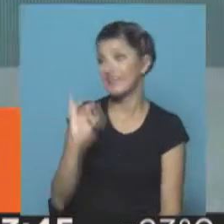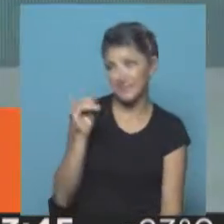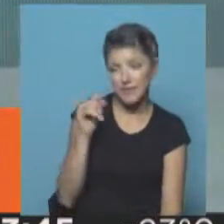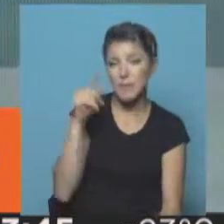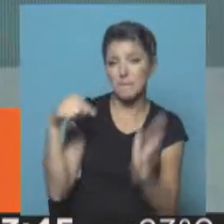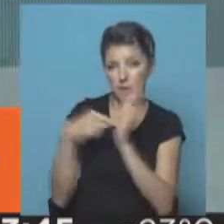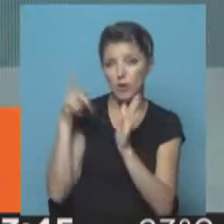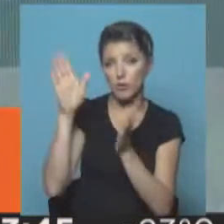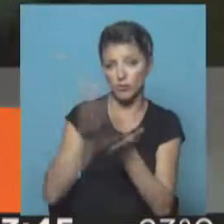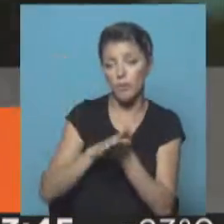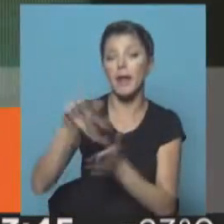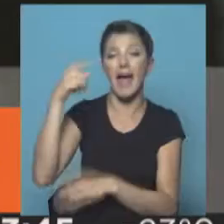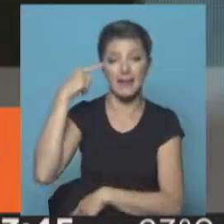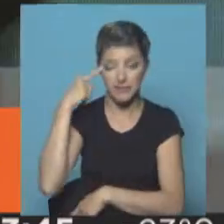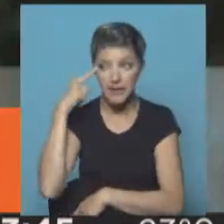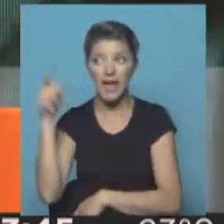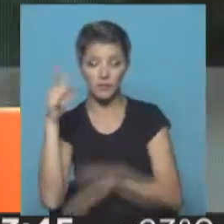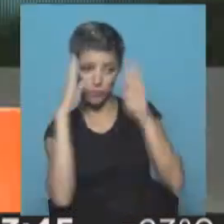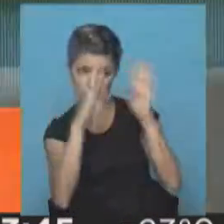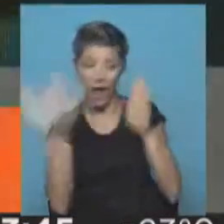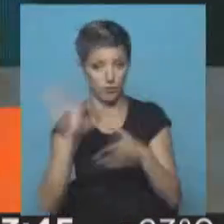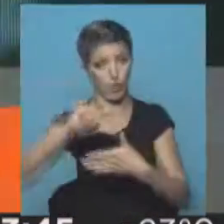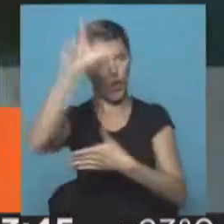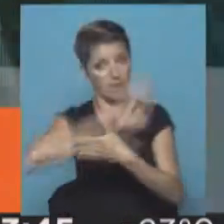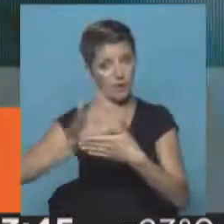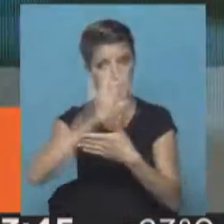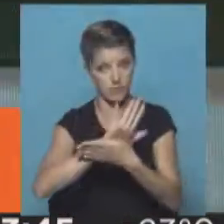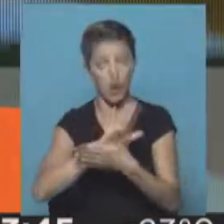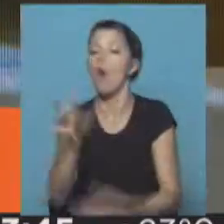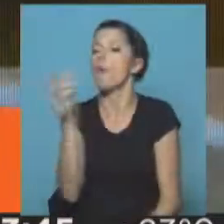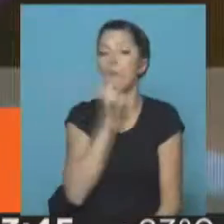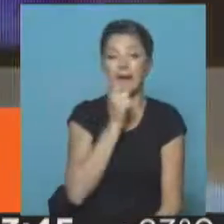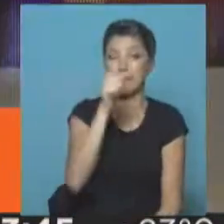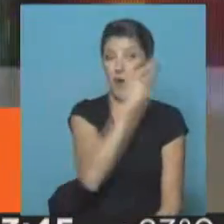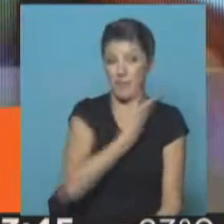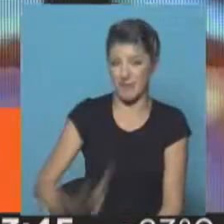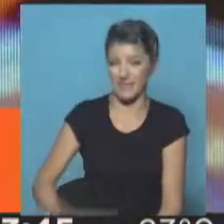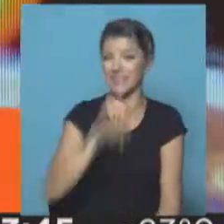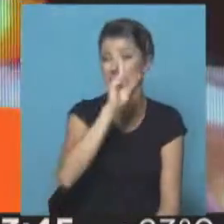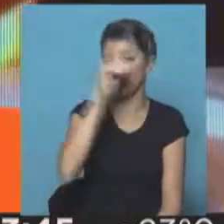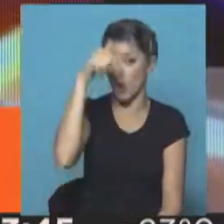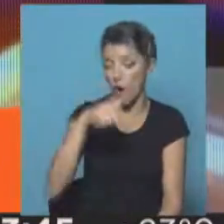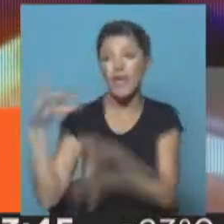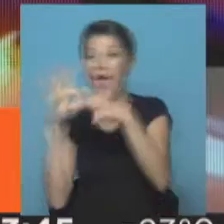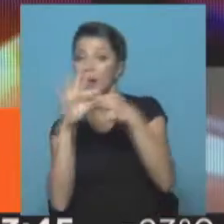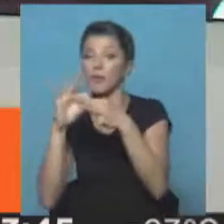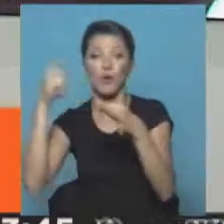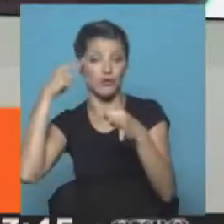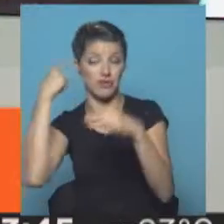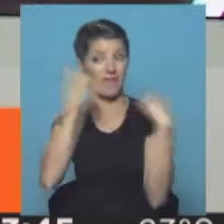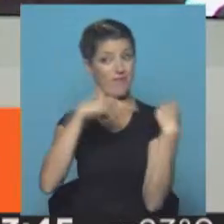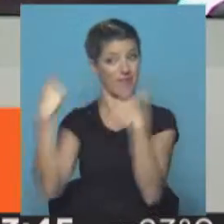un replanteo con toda América Latina. La relación del gobierno de Temer no va a ser el mismo que tenía el gobierno del PT con China. Digamos, yo